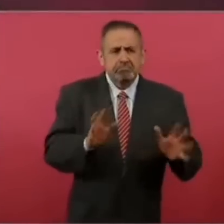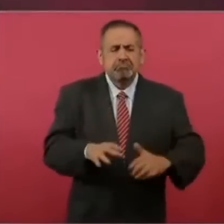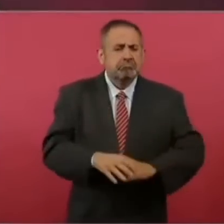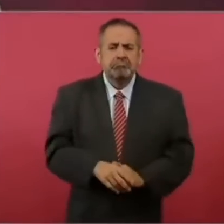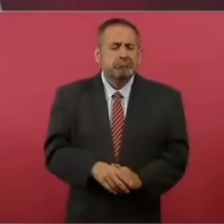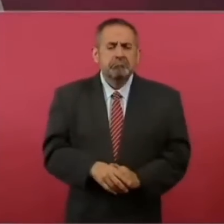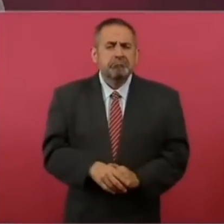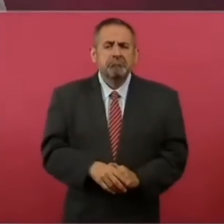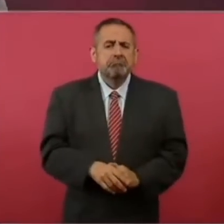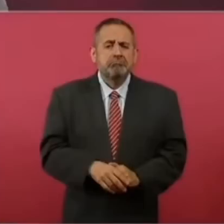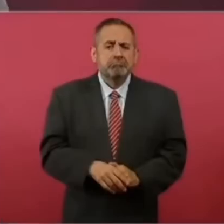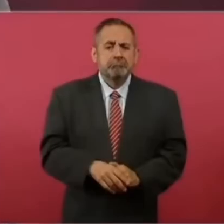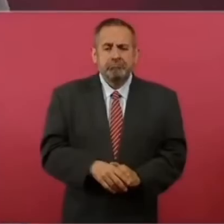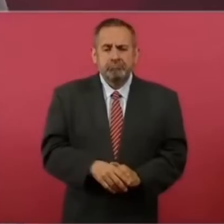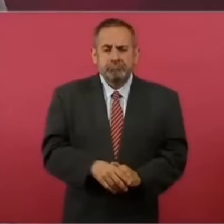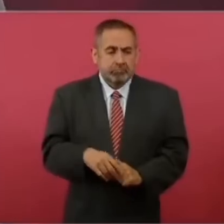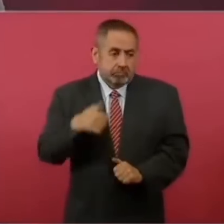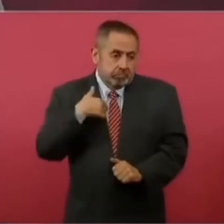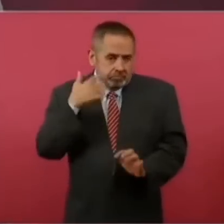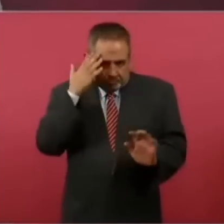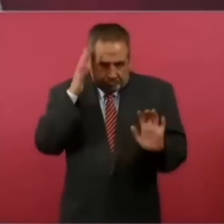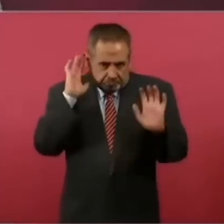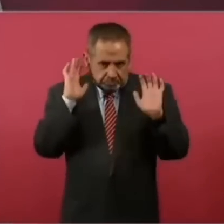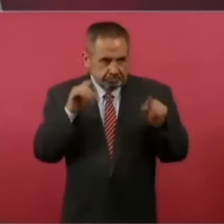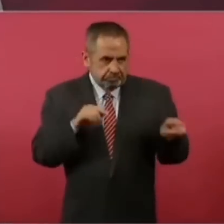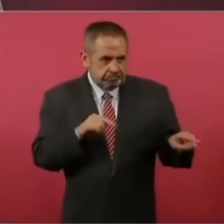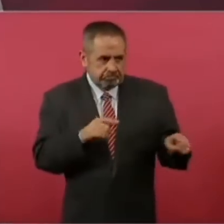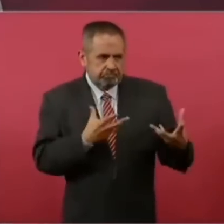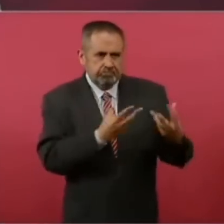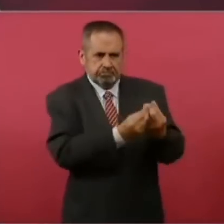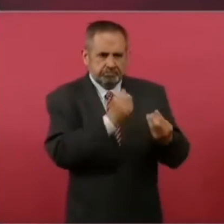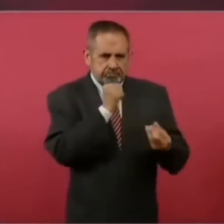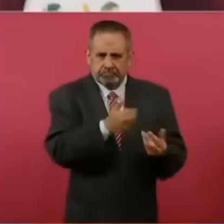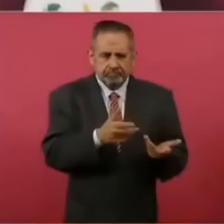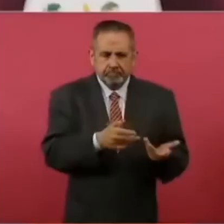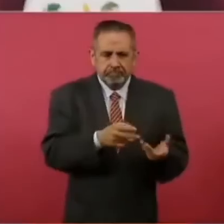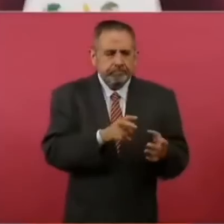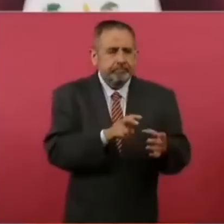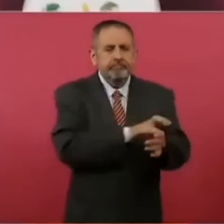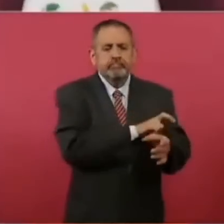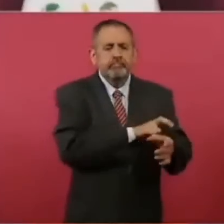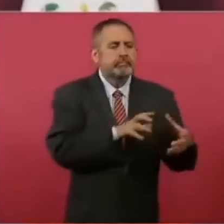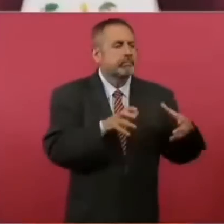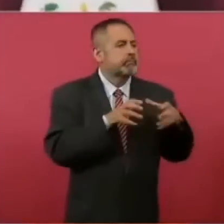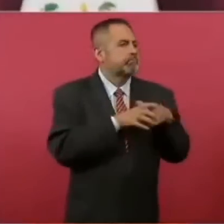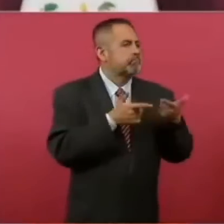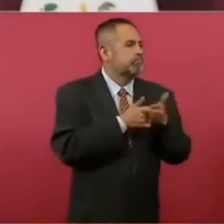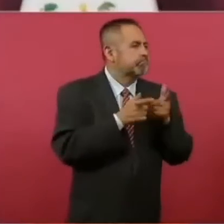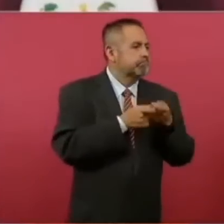No, que yo sepa. Entonces no hay registro.